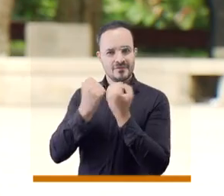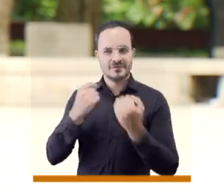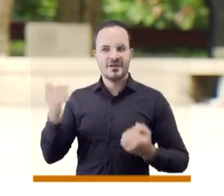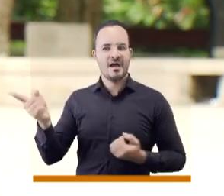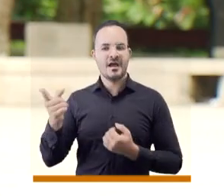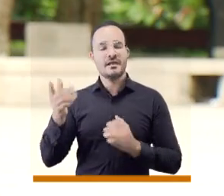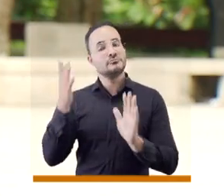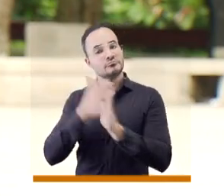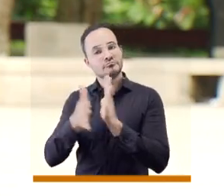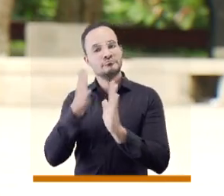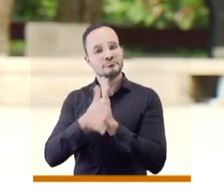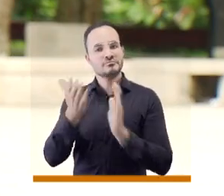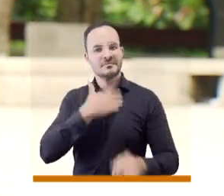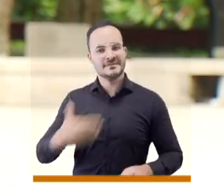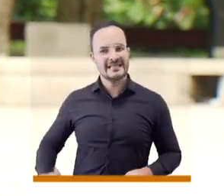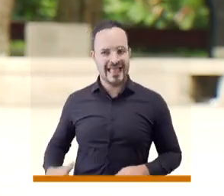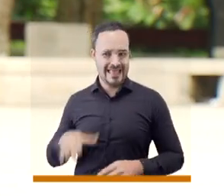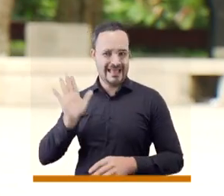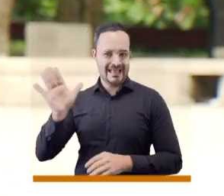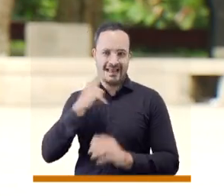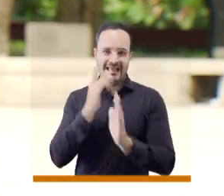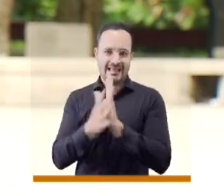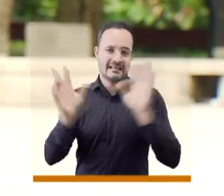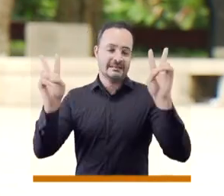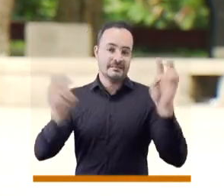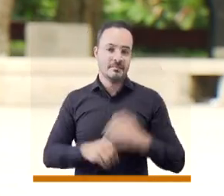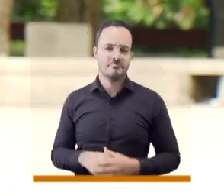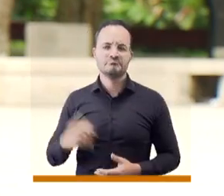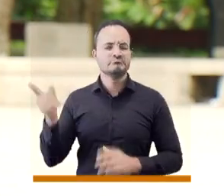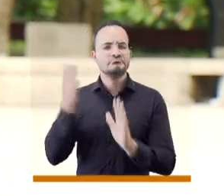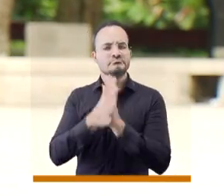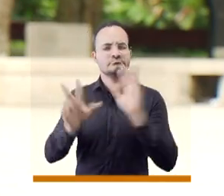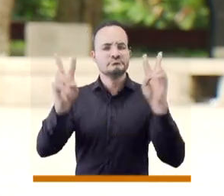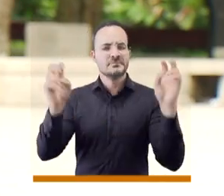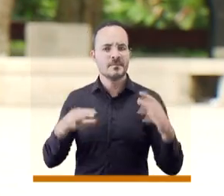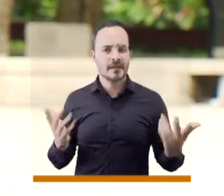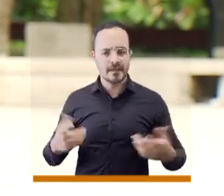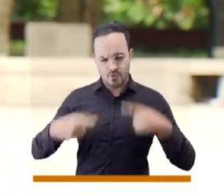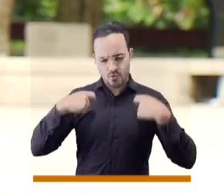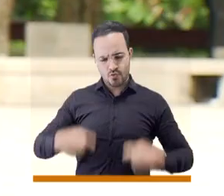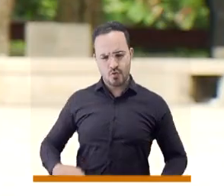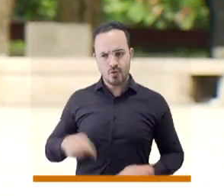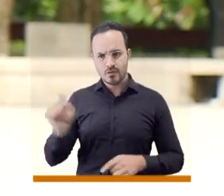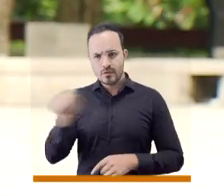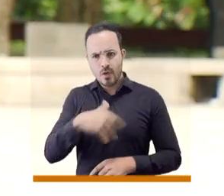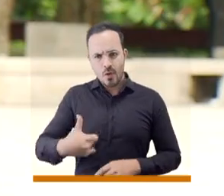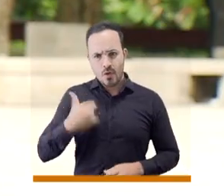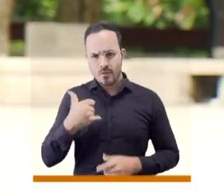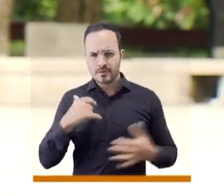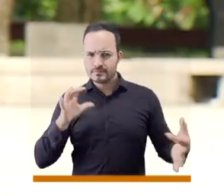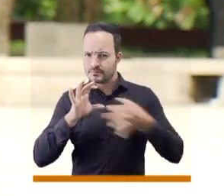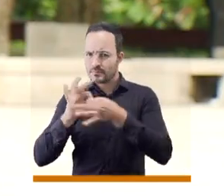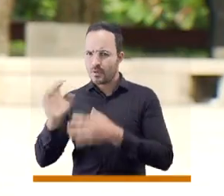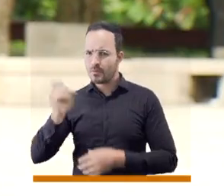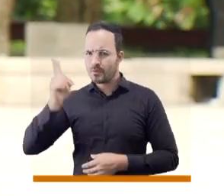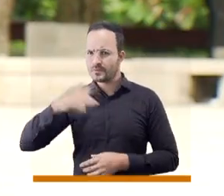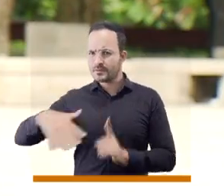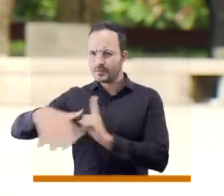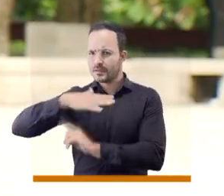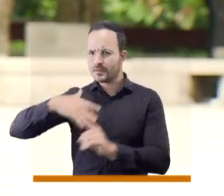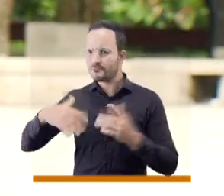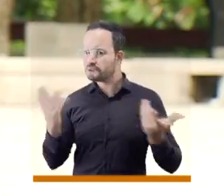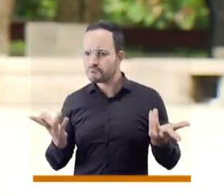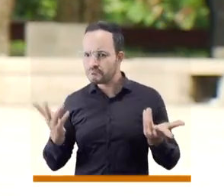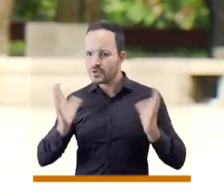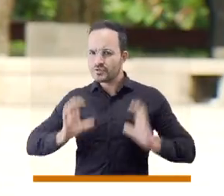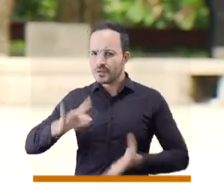corte, los invitamos a escuchar al presidente del Consejo en su sección Cuenta el Presidente, y hablando hoy acerca del